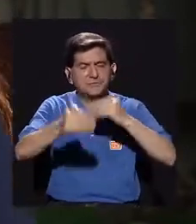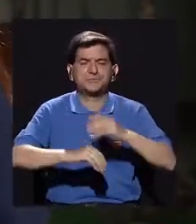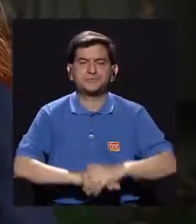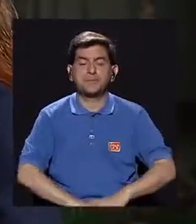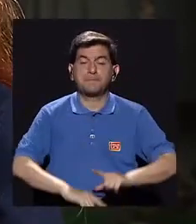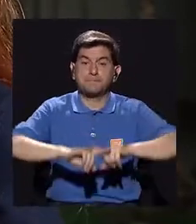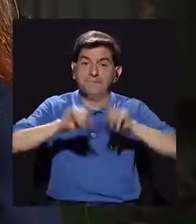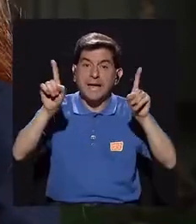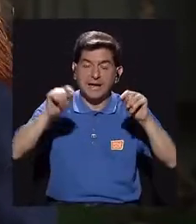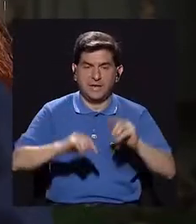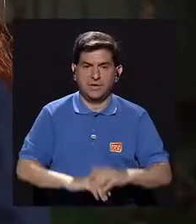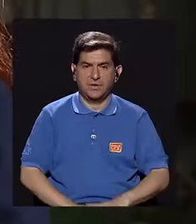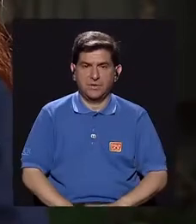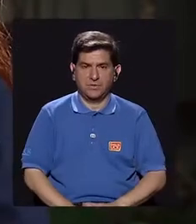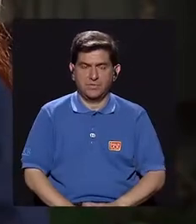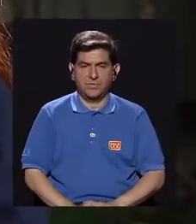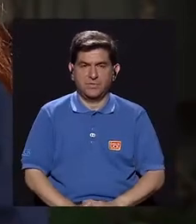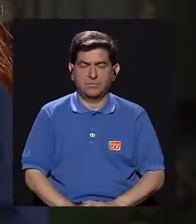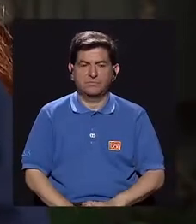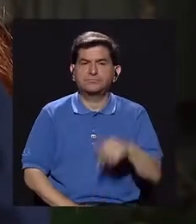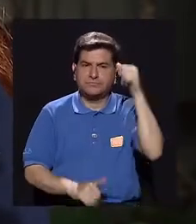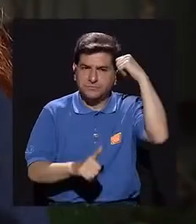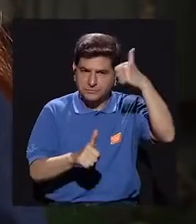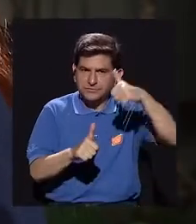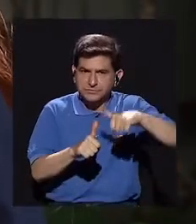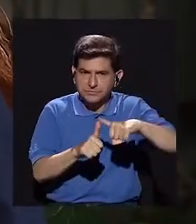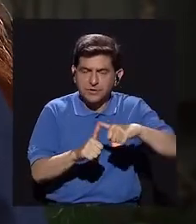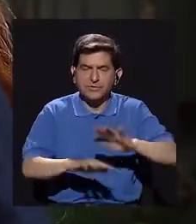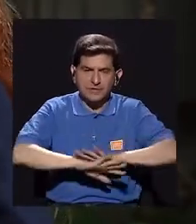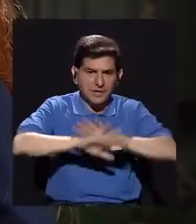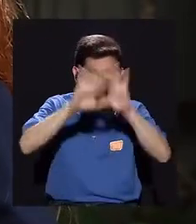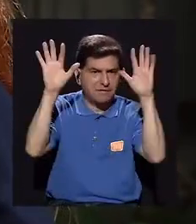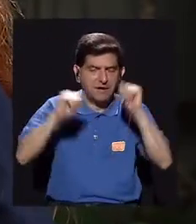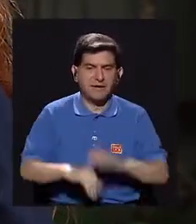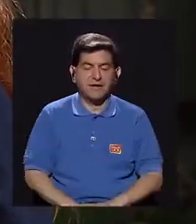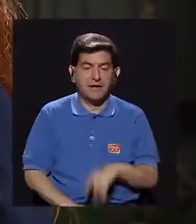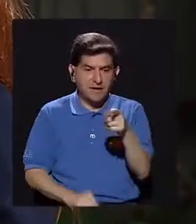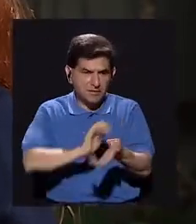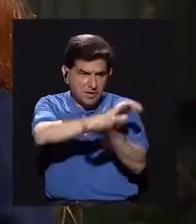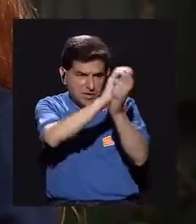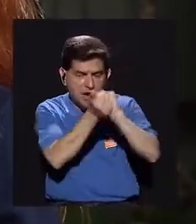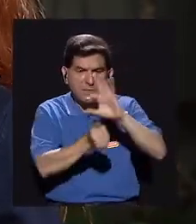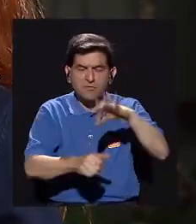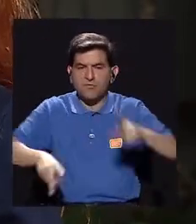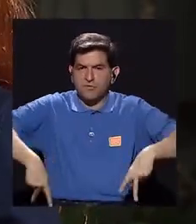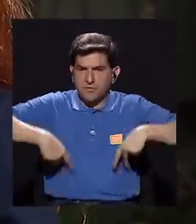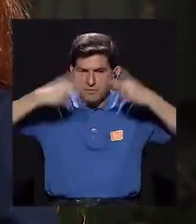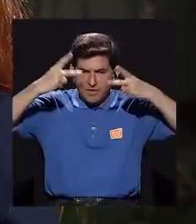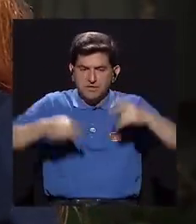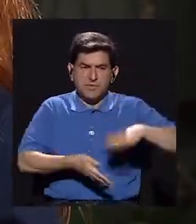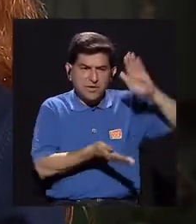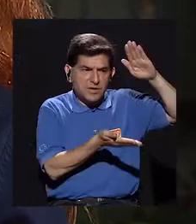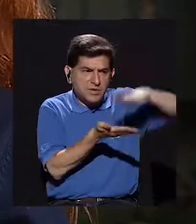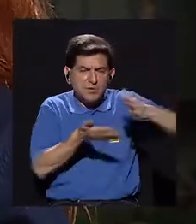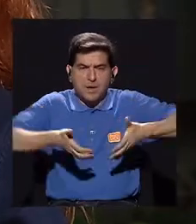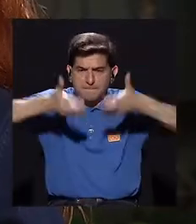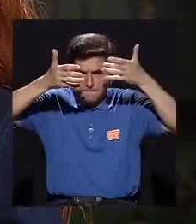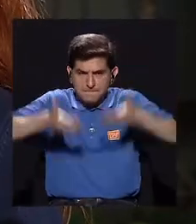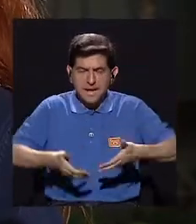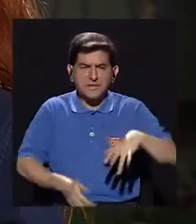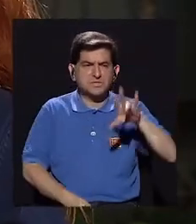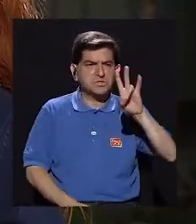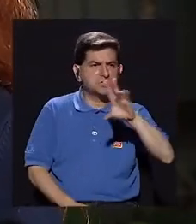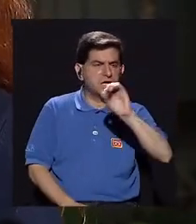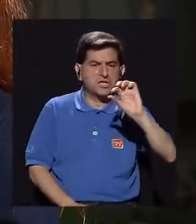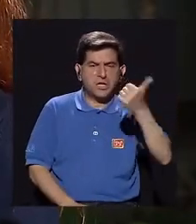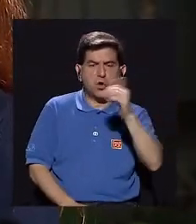esto. Pero que, ¿para qué lo retomé? Para aclararles que estos cambios en el estilo de vida, con una reducción del peso